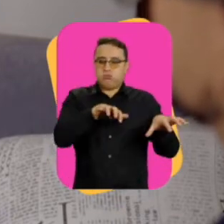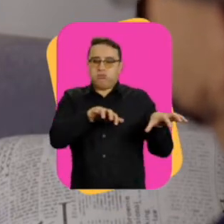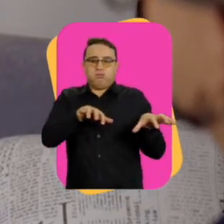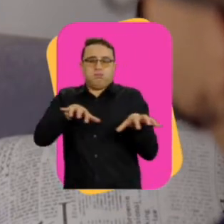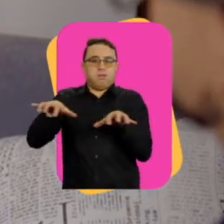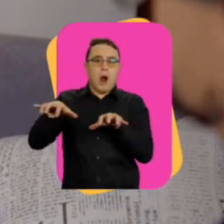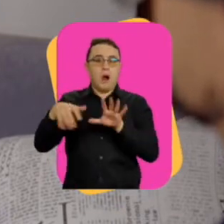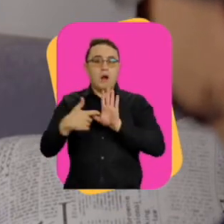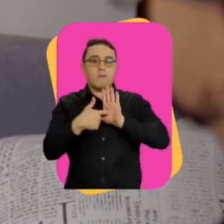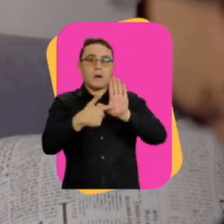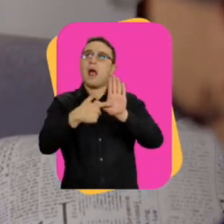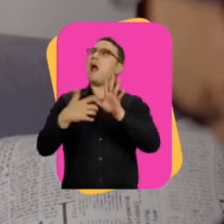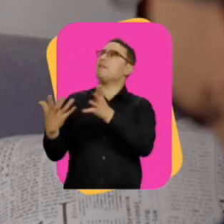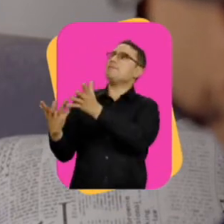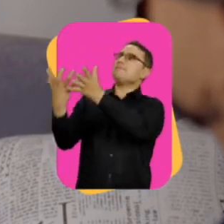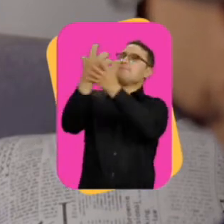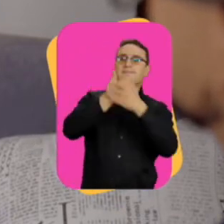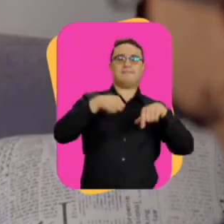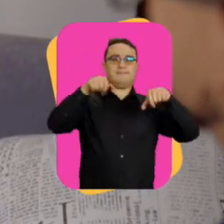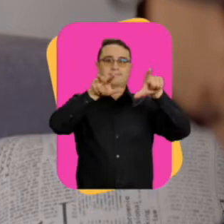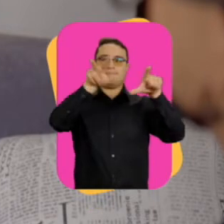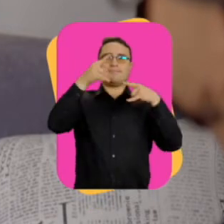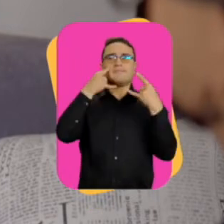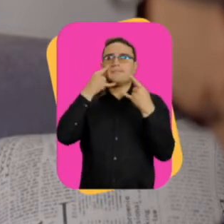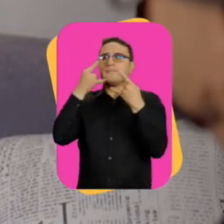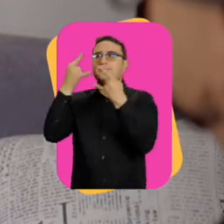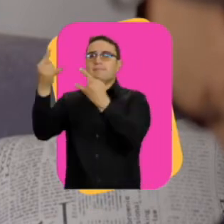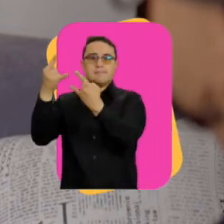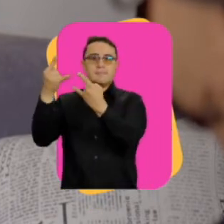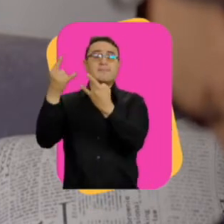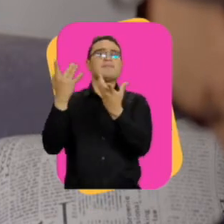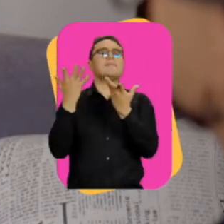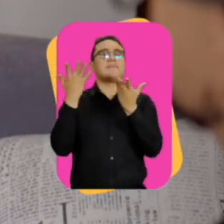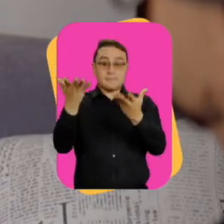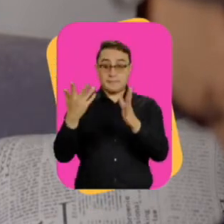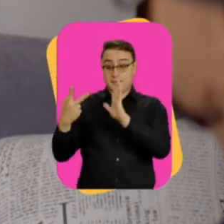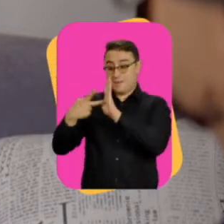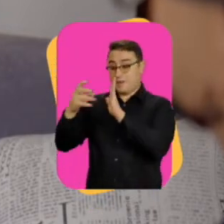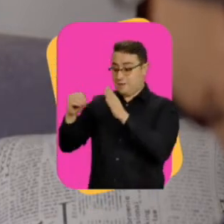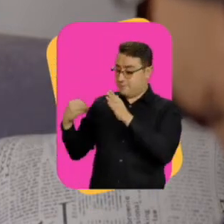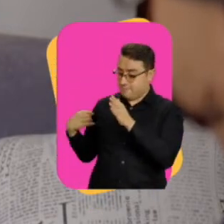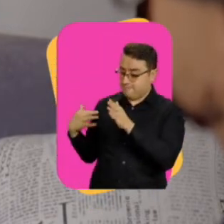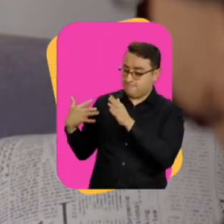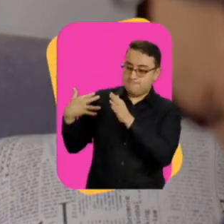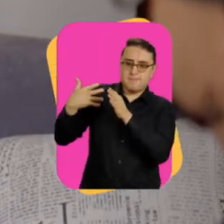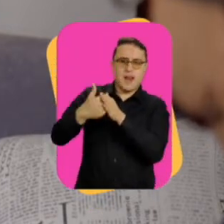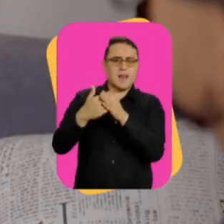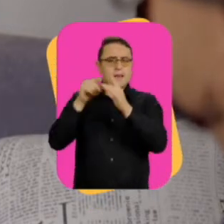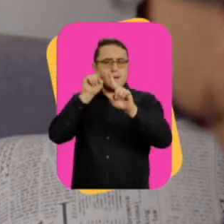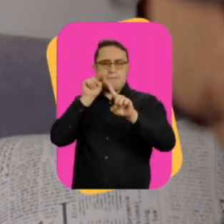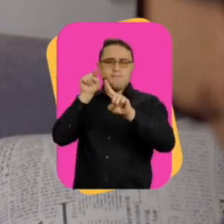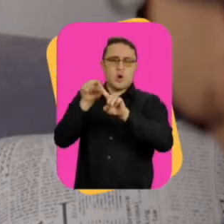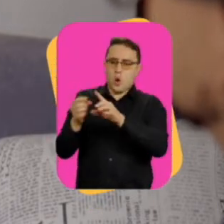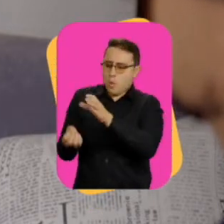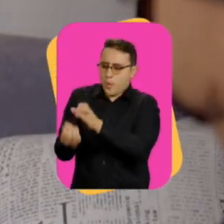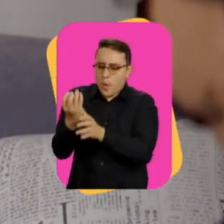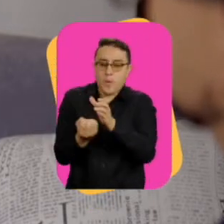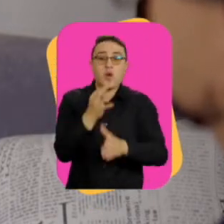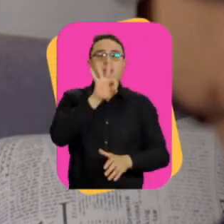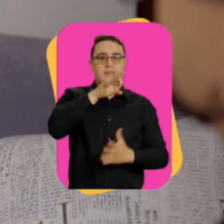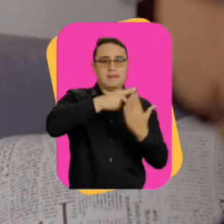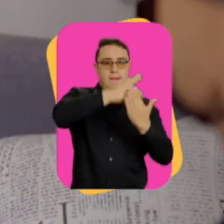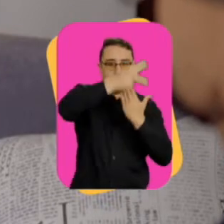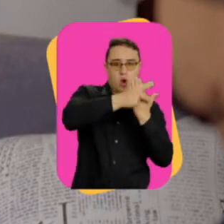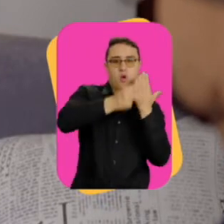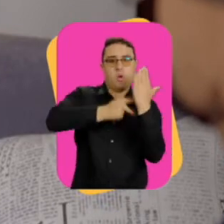que nos interesa en Canal 13 y gracias a eso en 2020 logramos producir 3